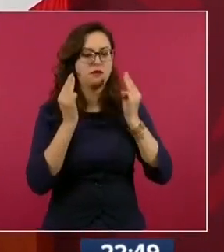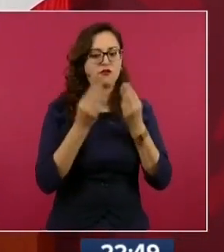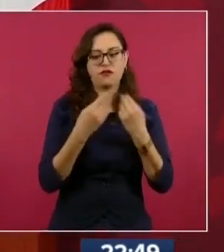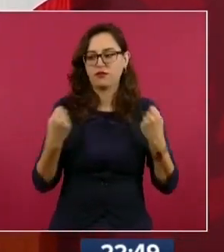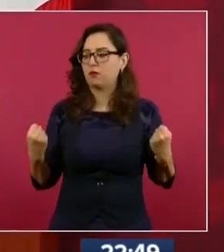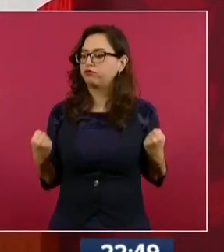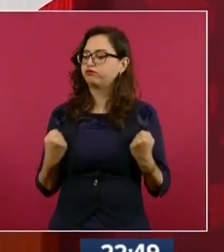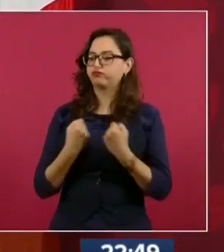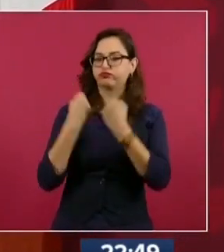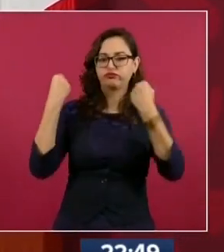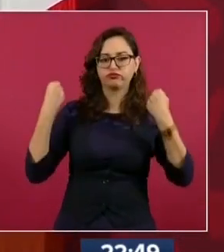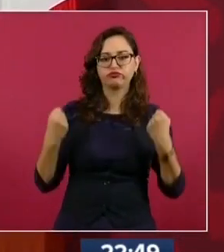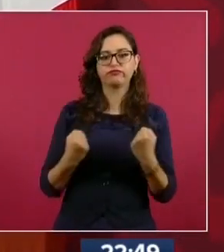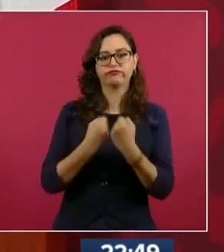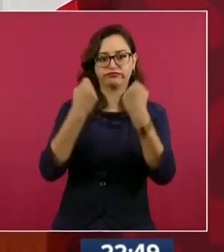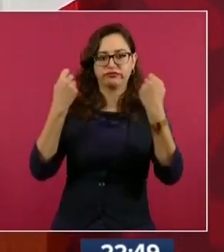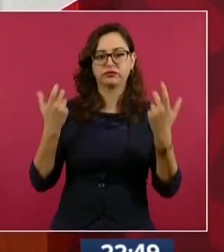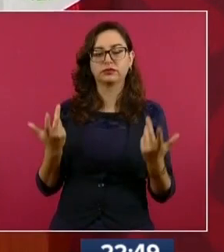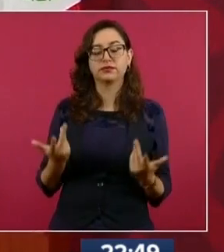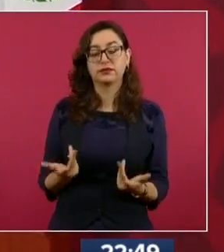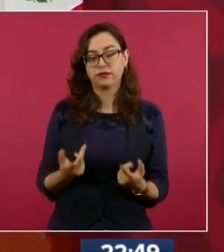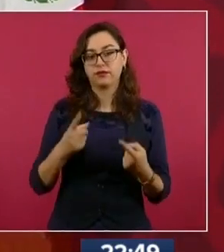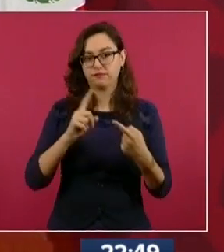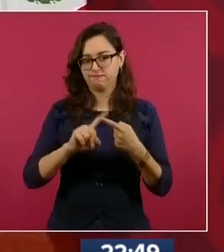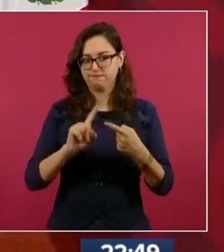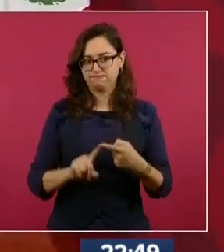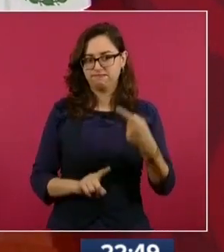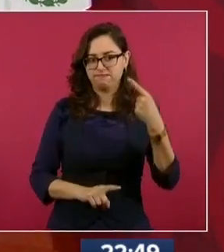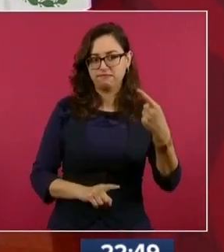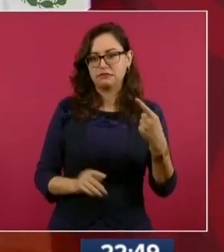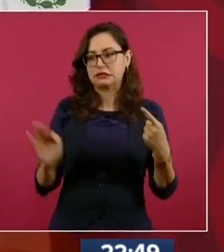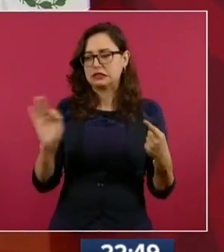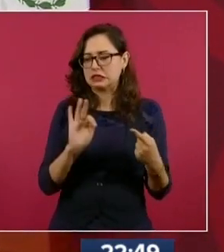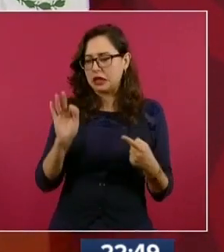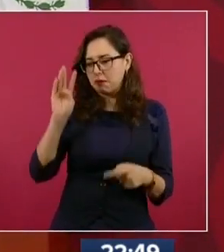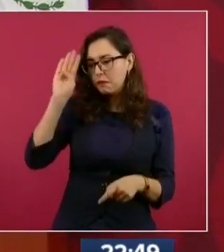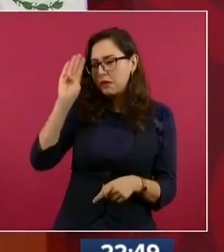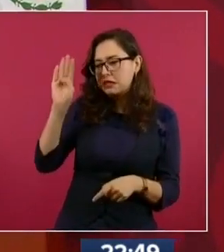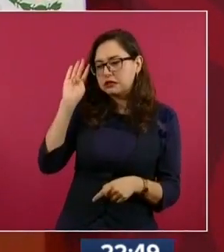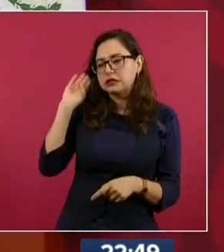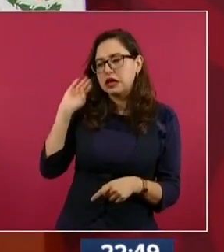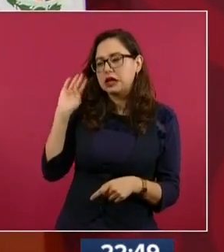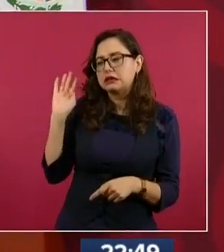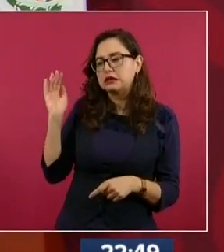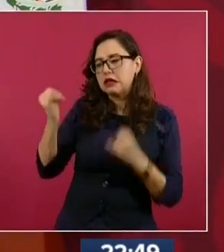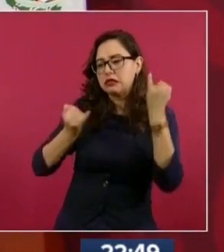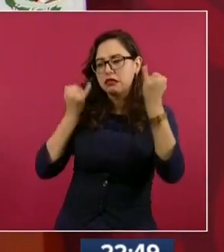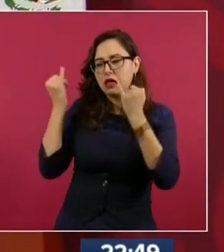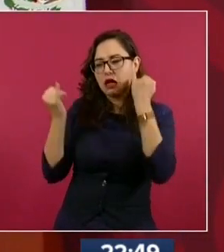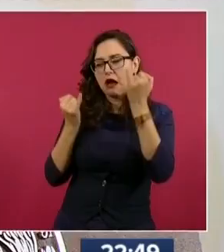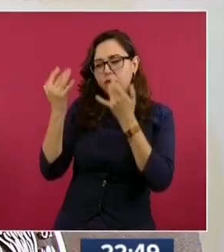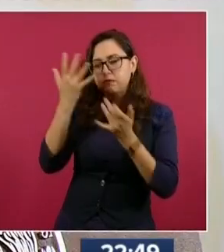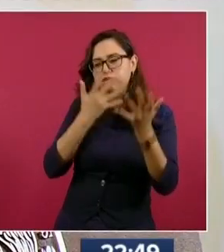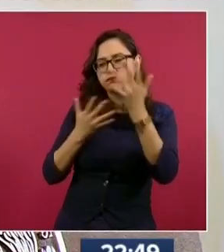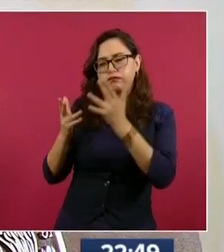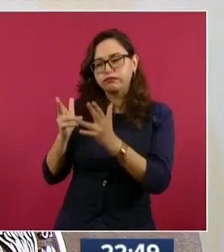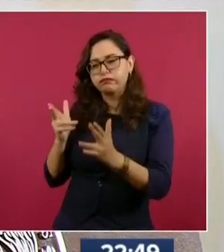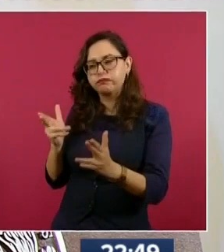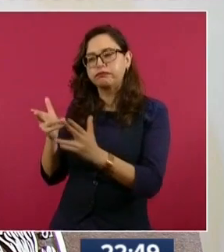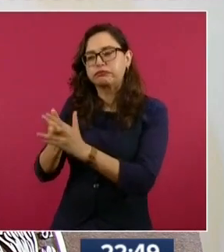Hay otra hipótesis acerca de que en el cumplimiento de su deber fueron